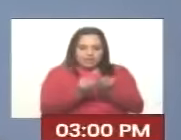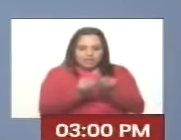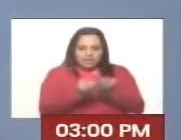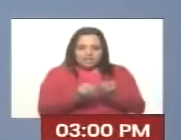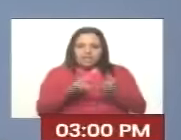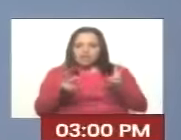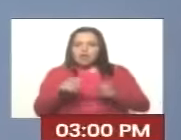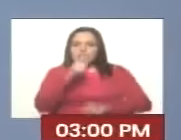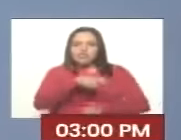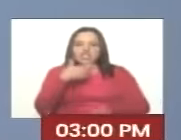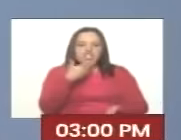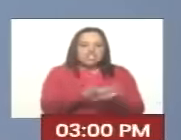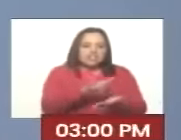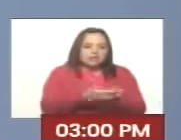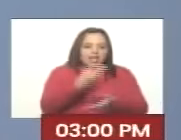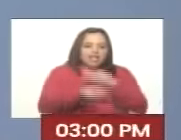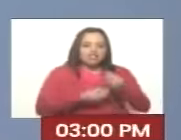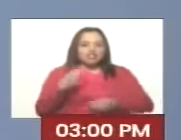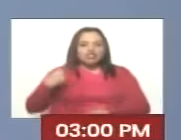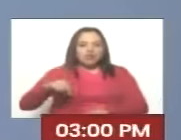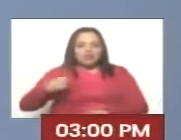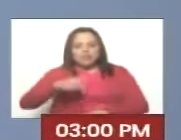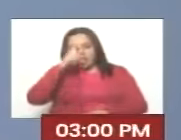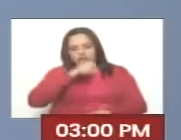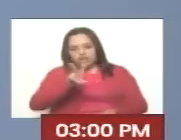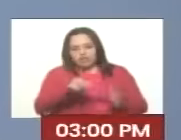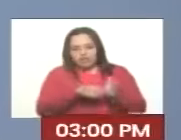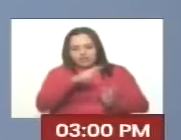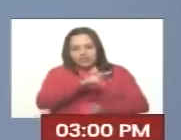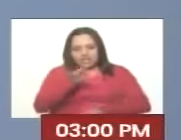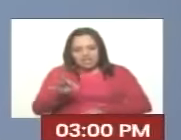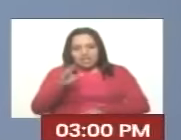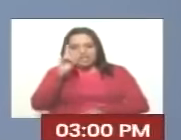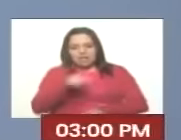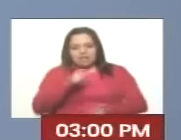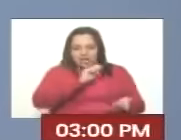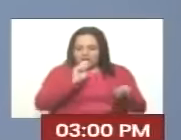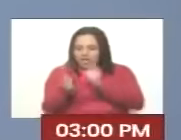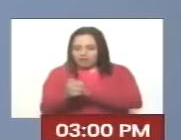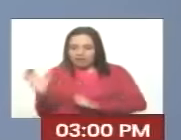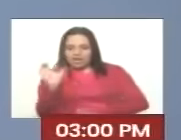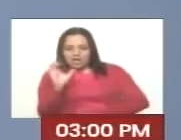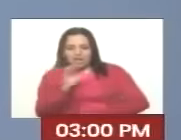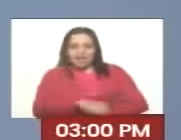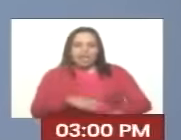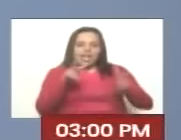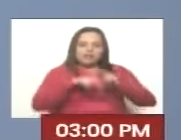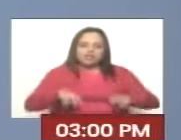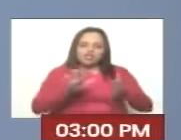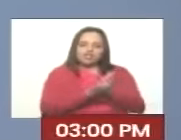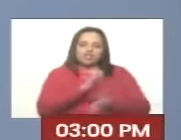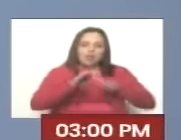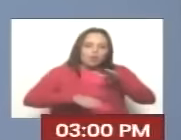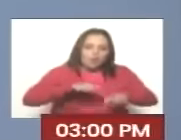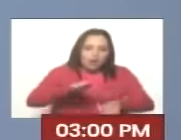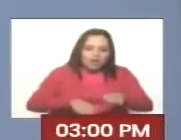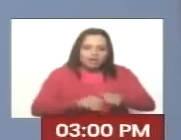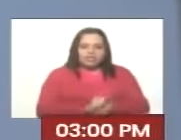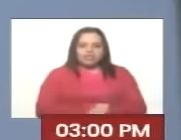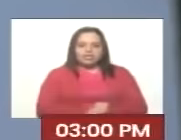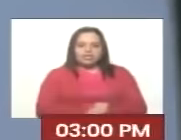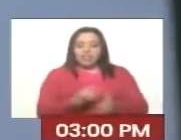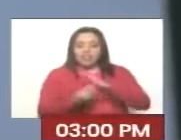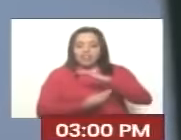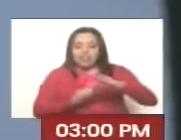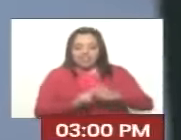testigos referenciales, todas hechas en noviembre de 2023. La erradicación del caso en Caracas. El estudio antropológico de la huella plantar en base a las huellas